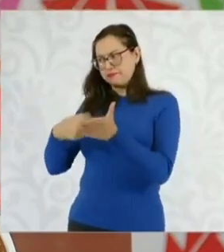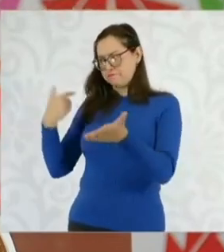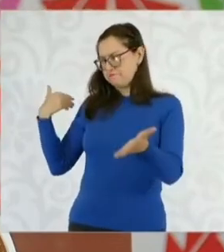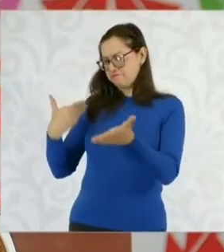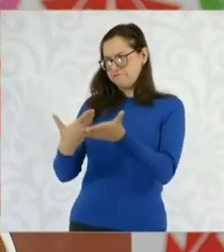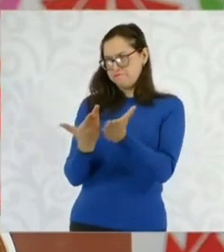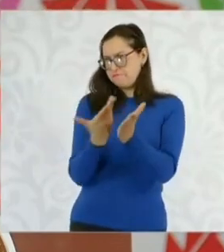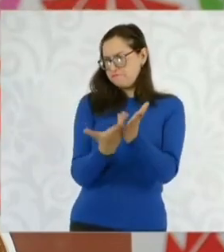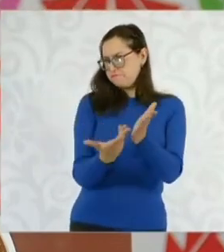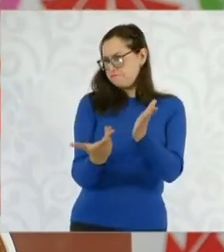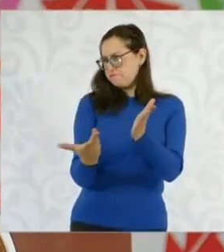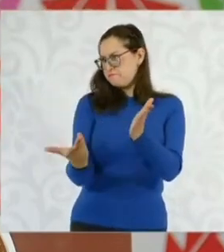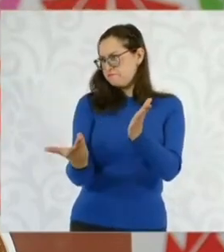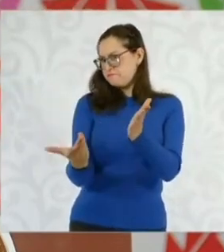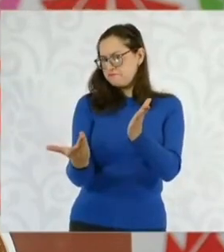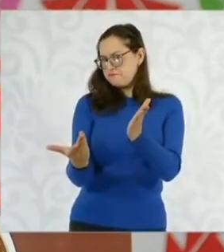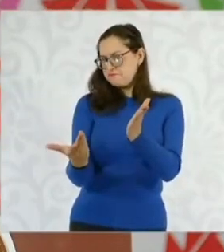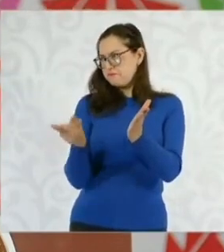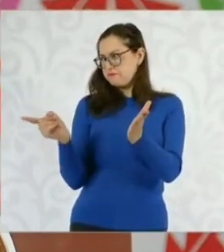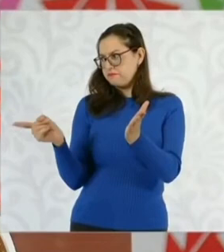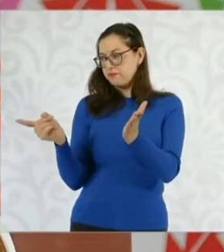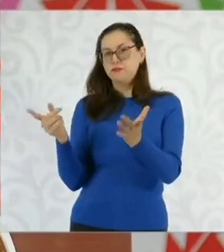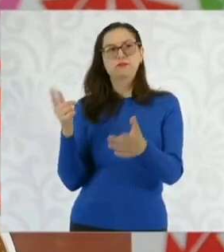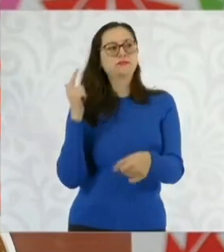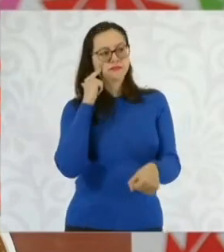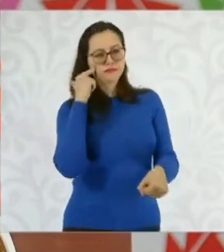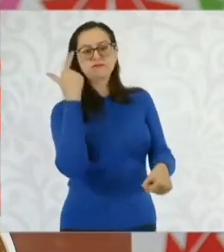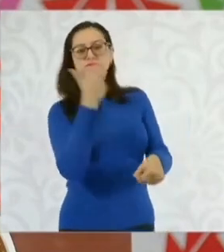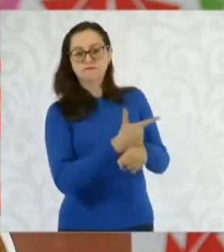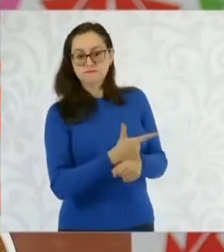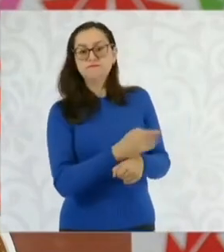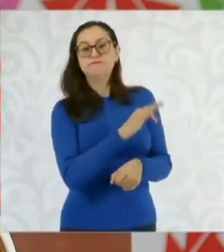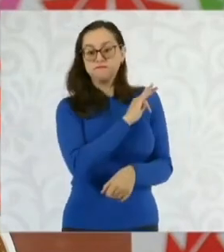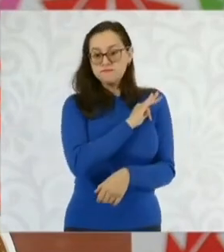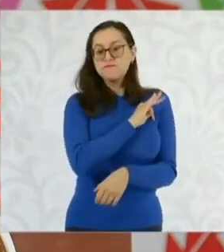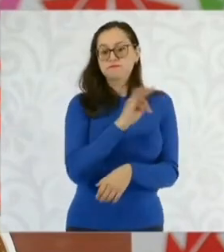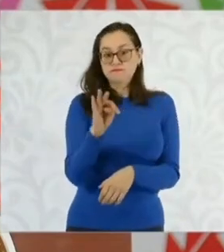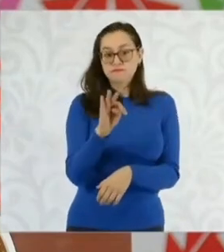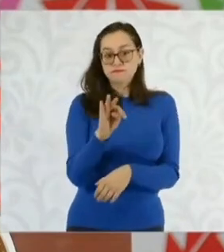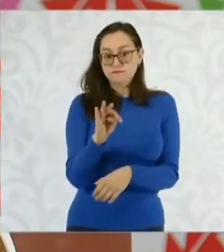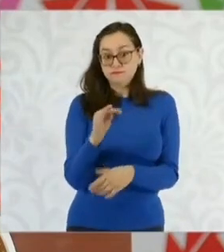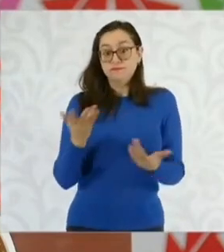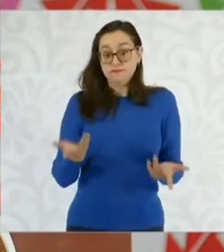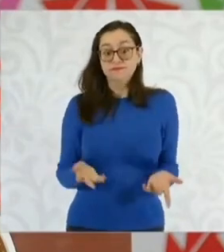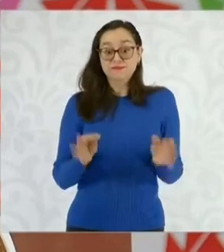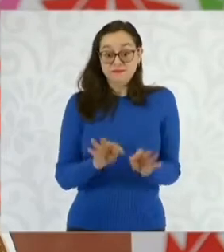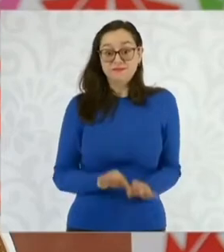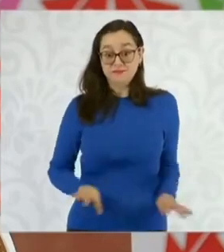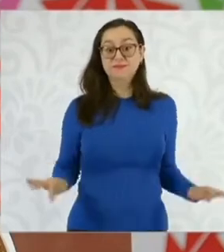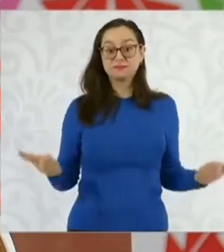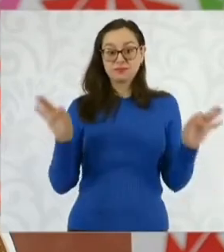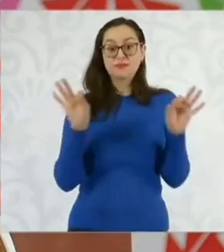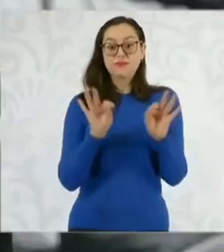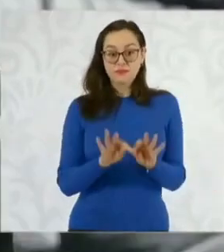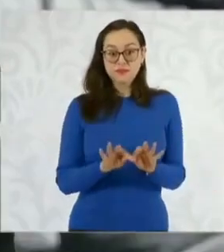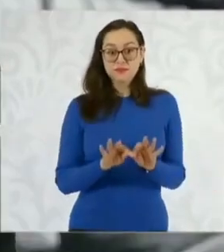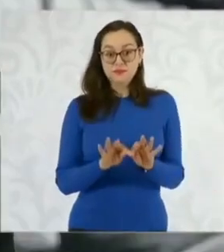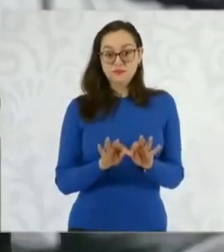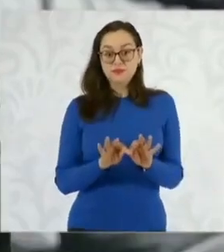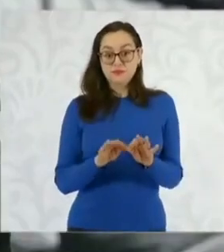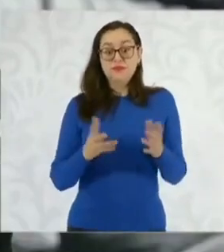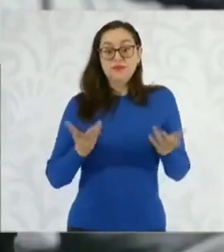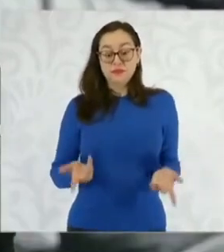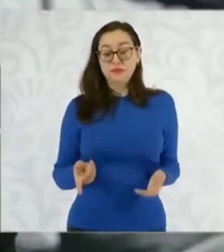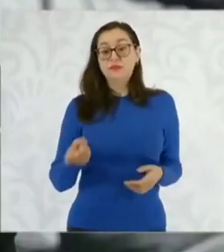qué es esto importante? Porque en el momento en el que el propio trabajador y la trabajadora se convierten en